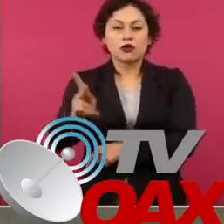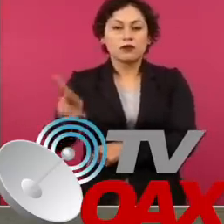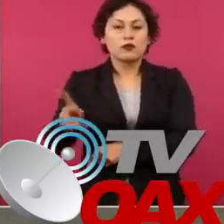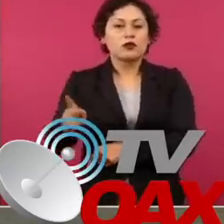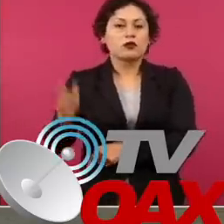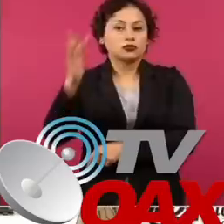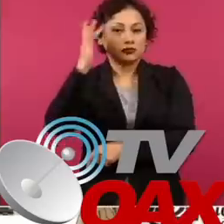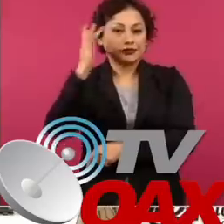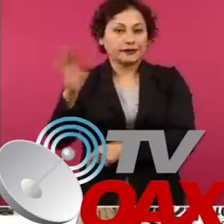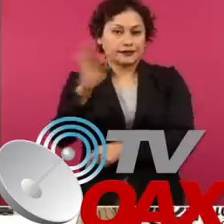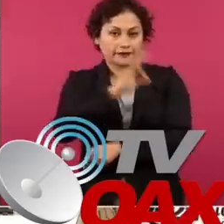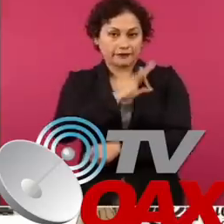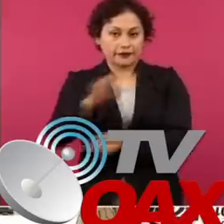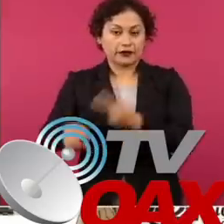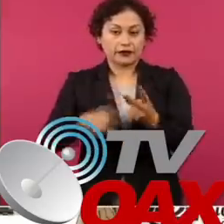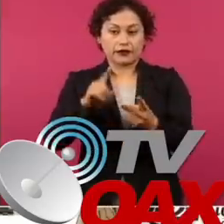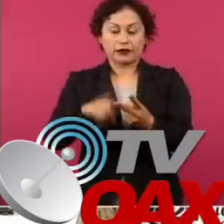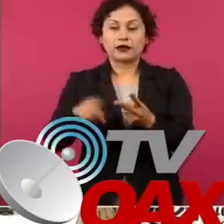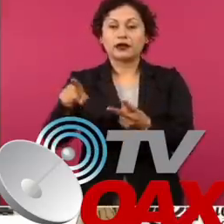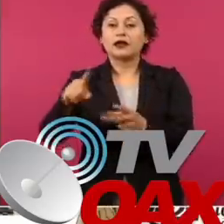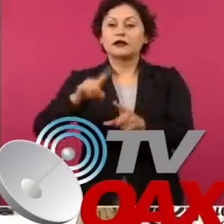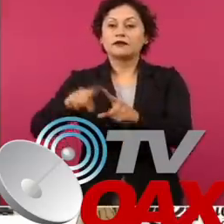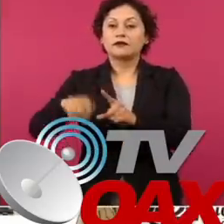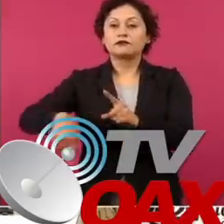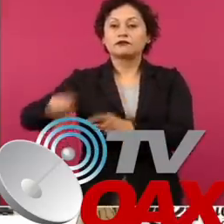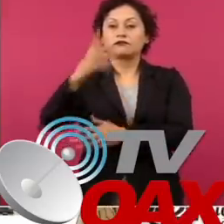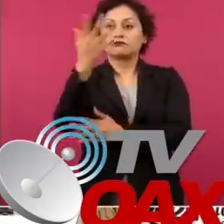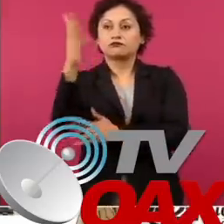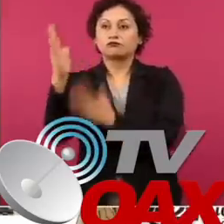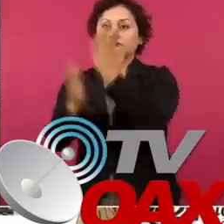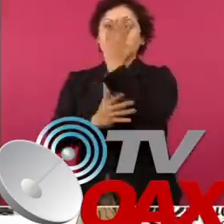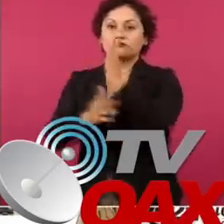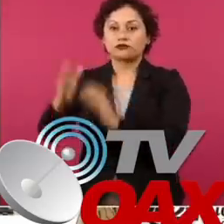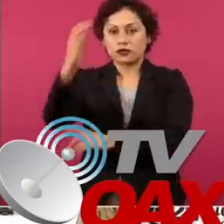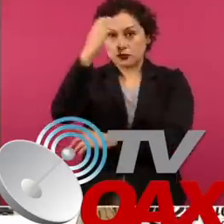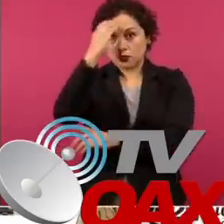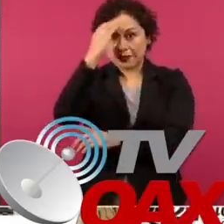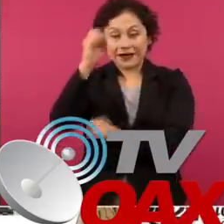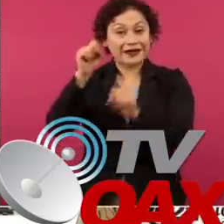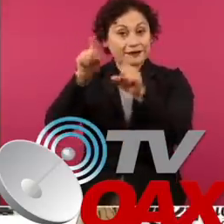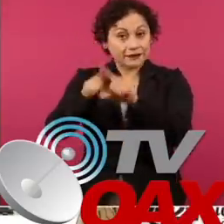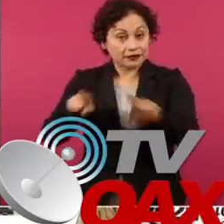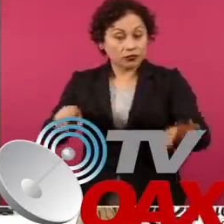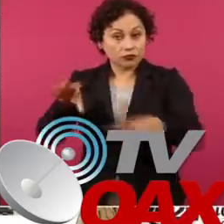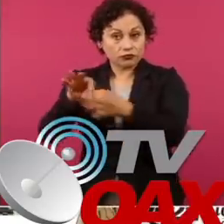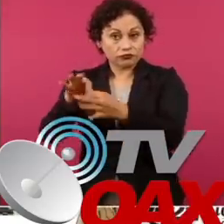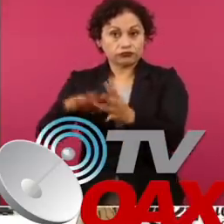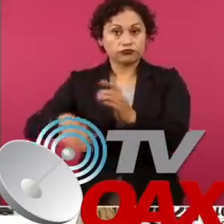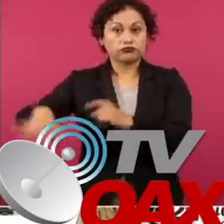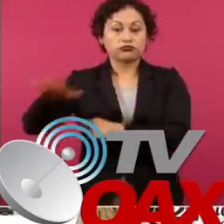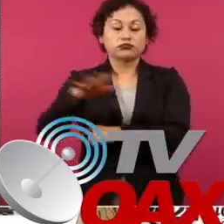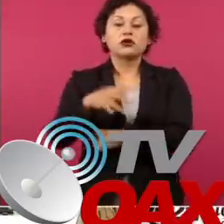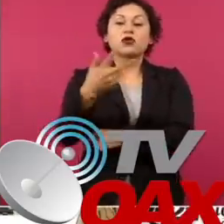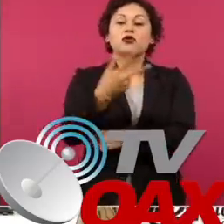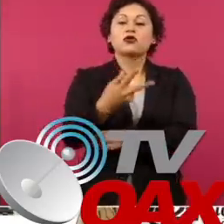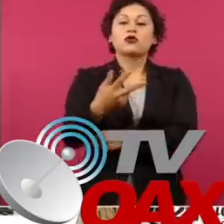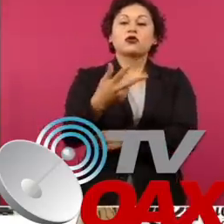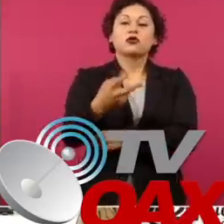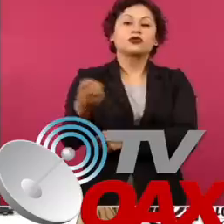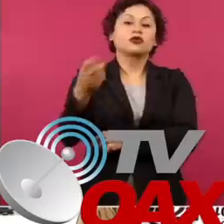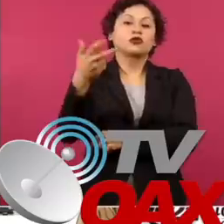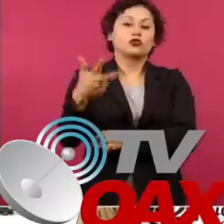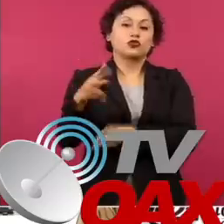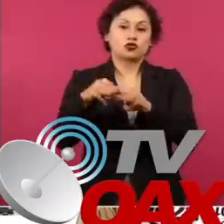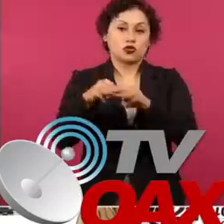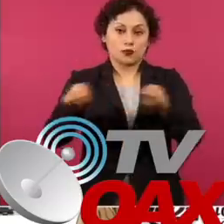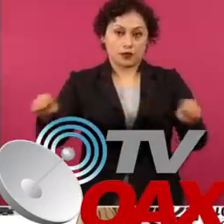la Salud y a los visitantes de la nueva sección del Bosque de Chapultepec. Es una estructura de concreto de 208 metros de longitud,